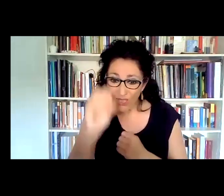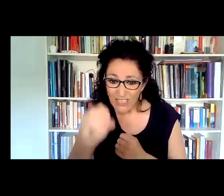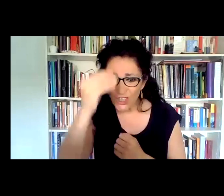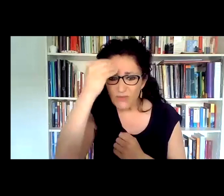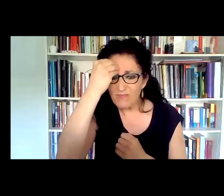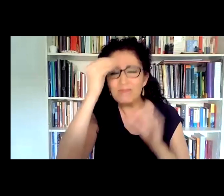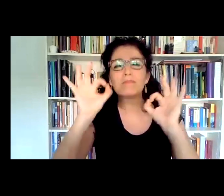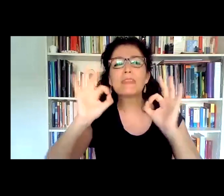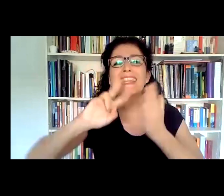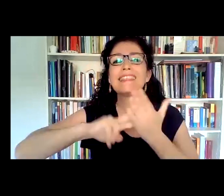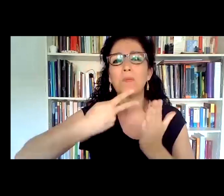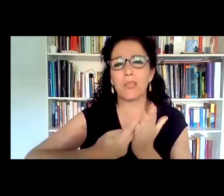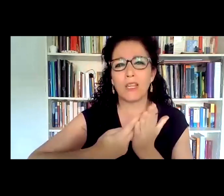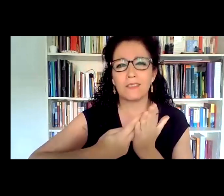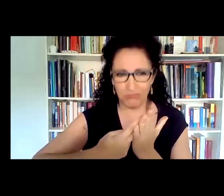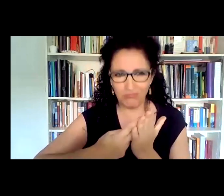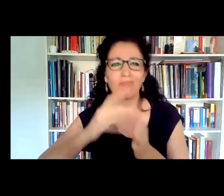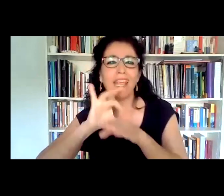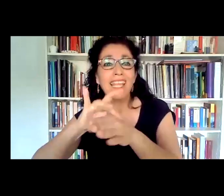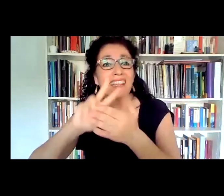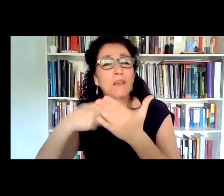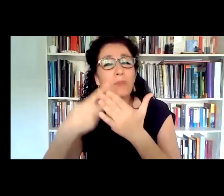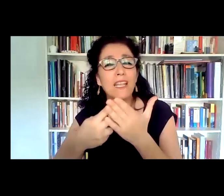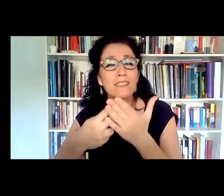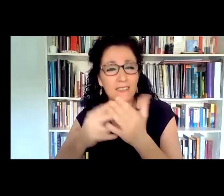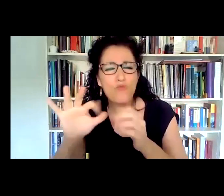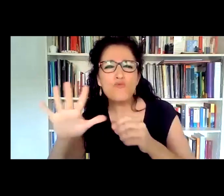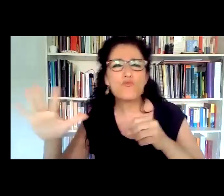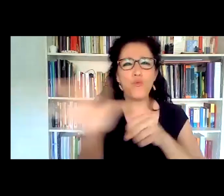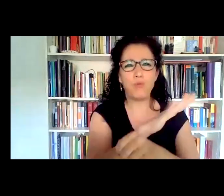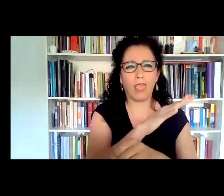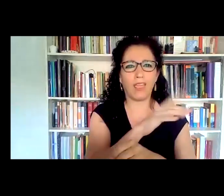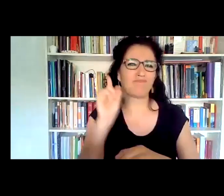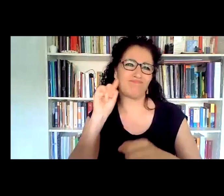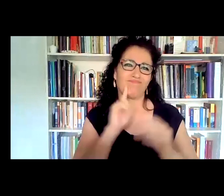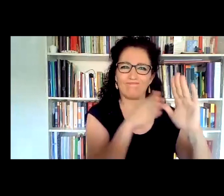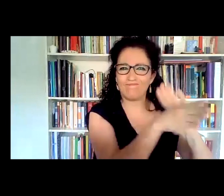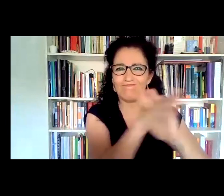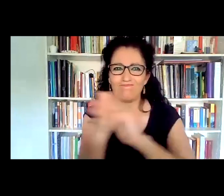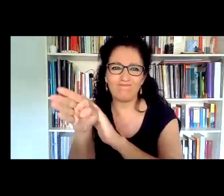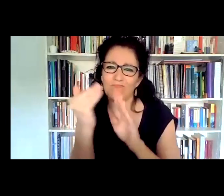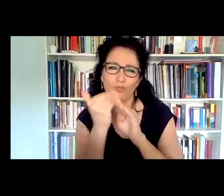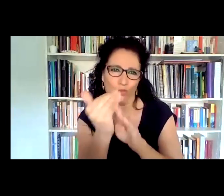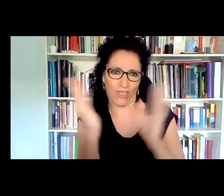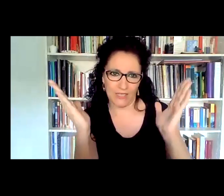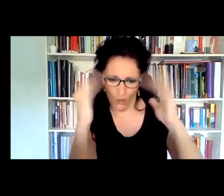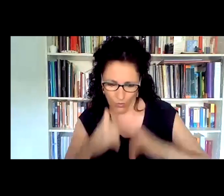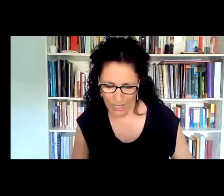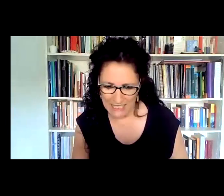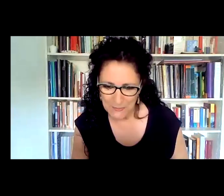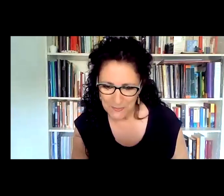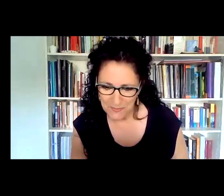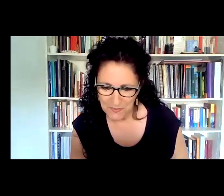las diferentes universidades, y el 72% considera que los intérpretes y guías